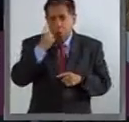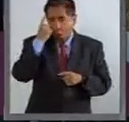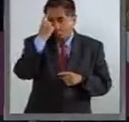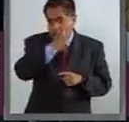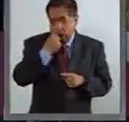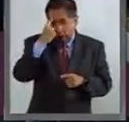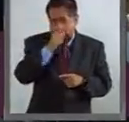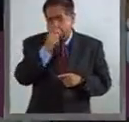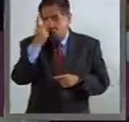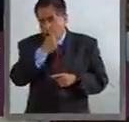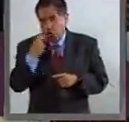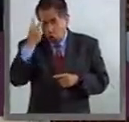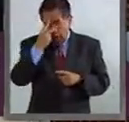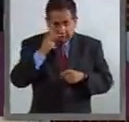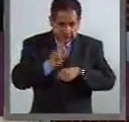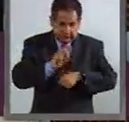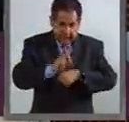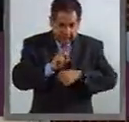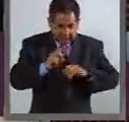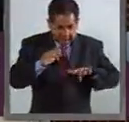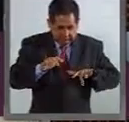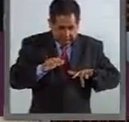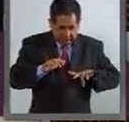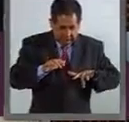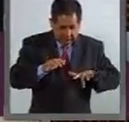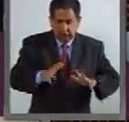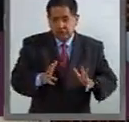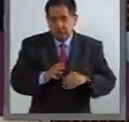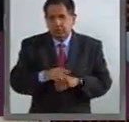y 2 horas diarias, el